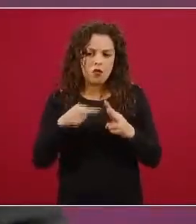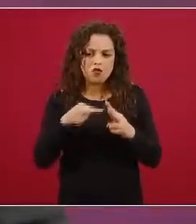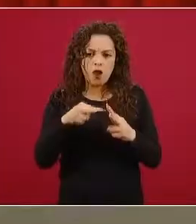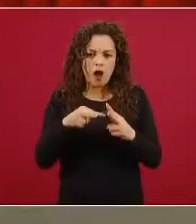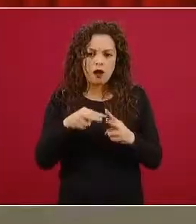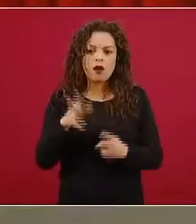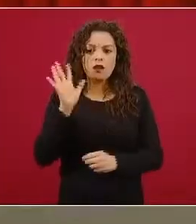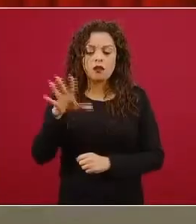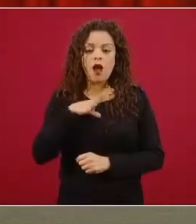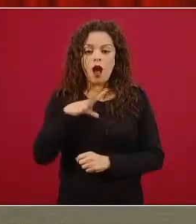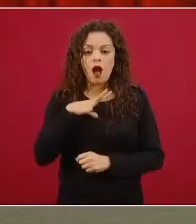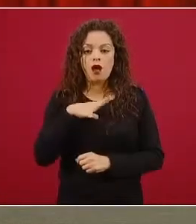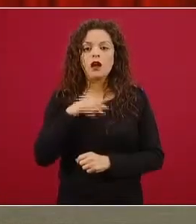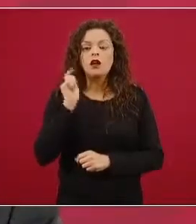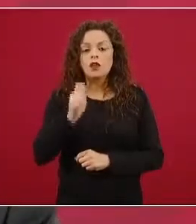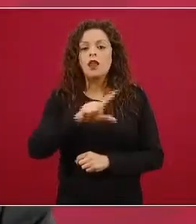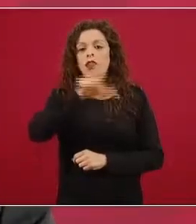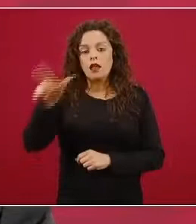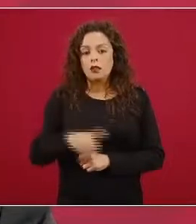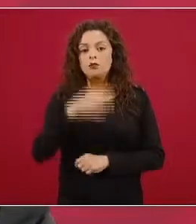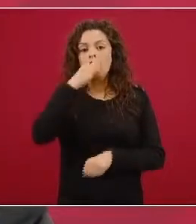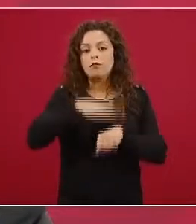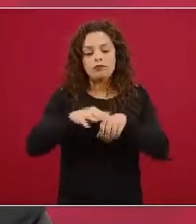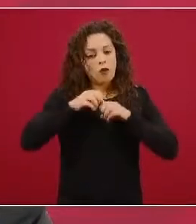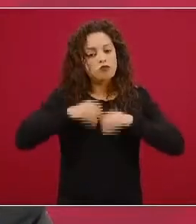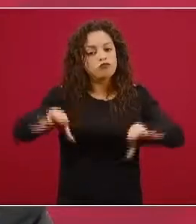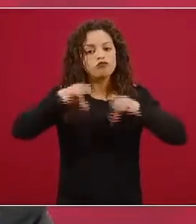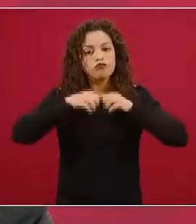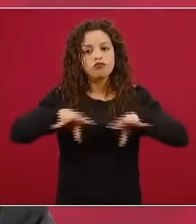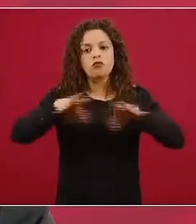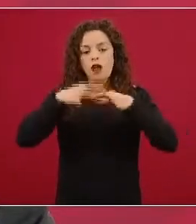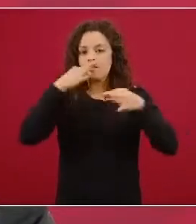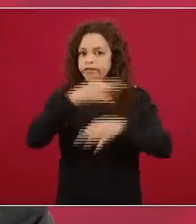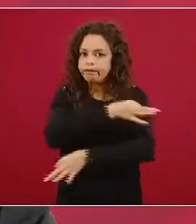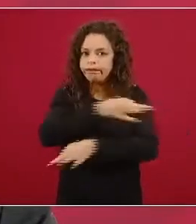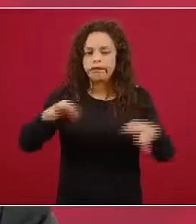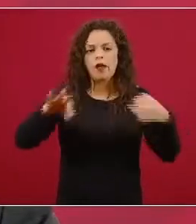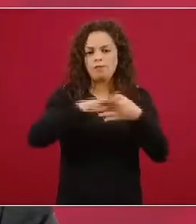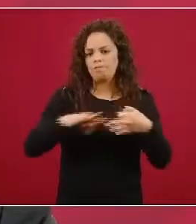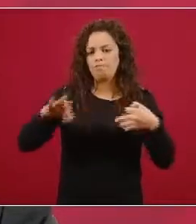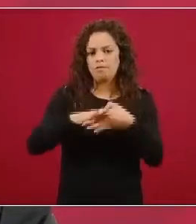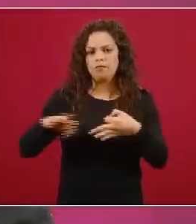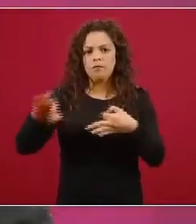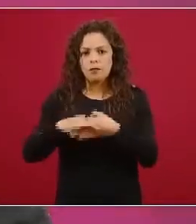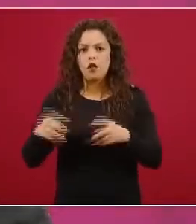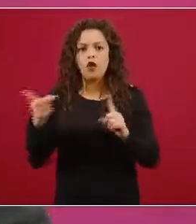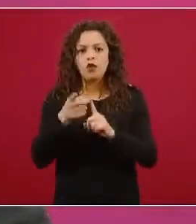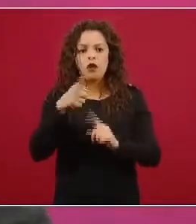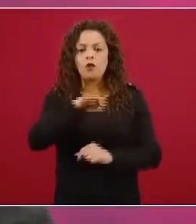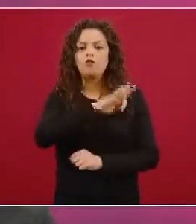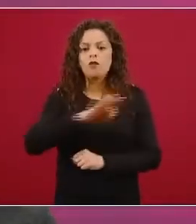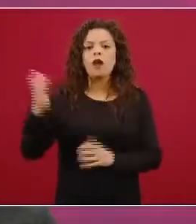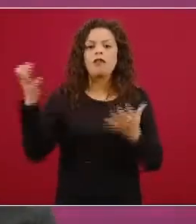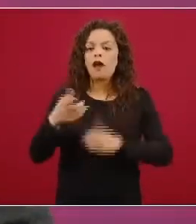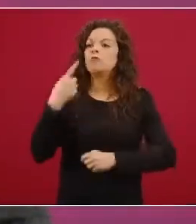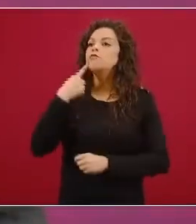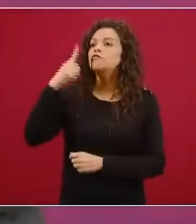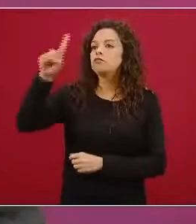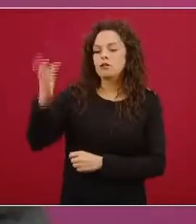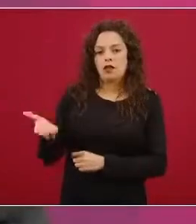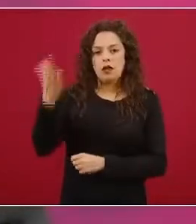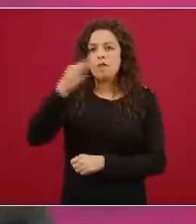poner a disposición pública, y lo vamos a estar anunciando periódicamente, donde se pueden hacer las denuncias con